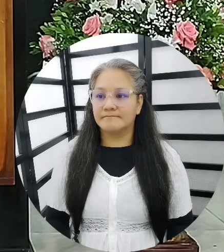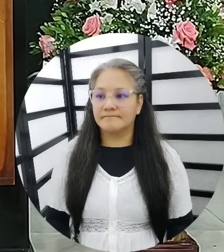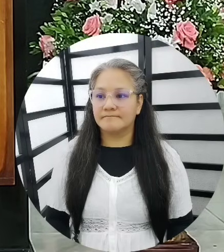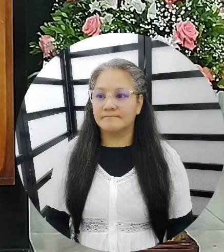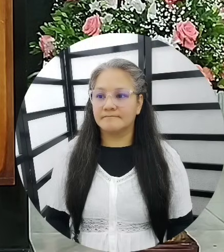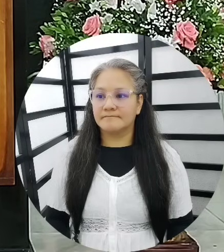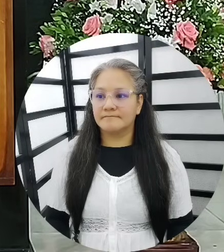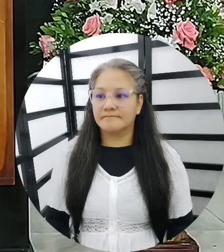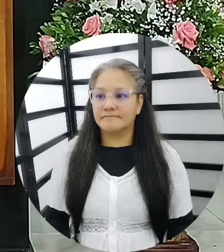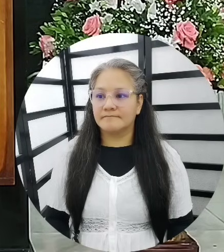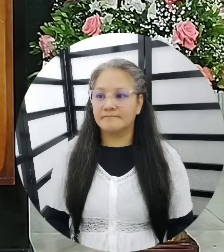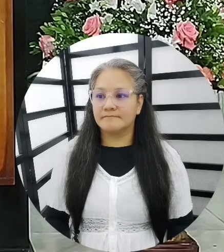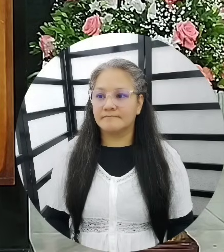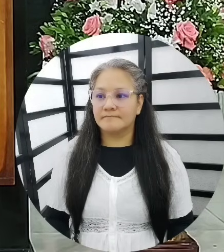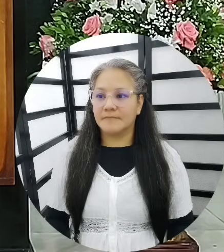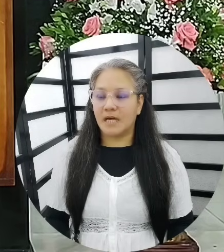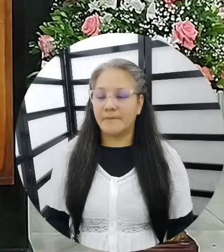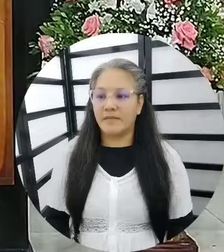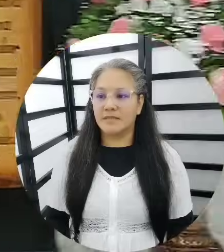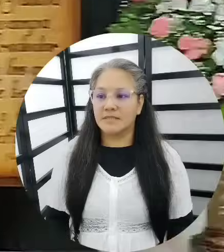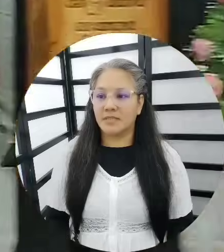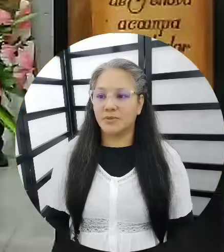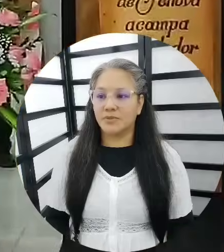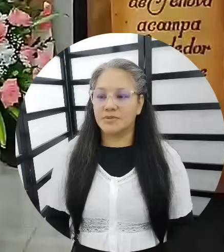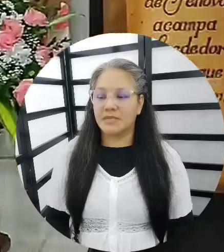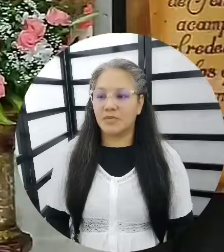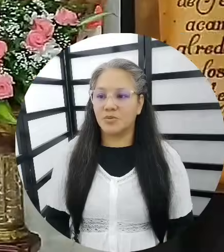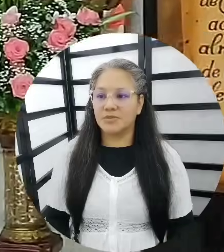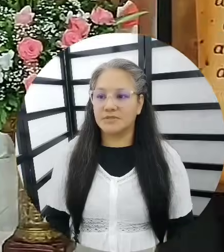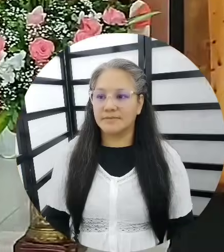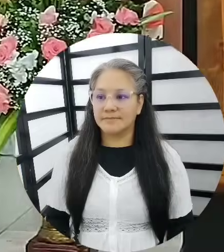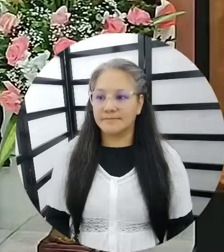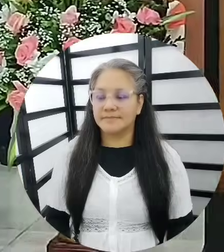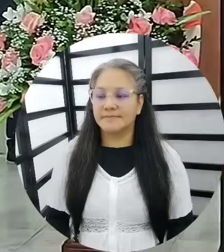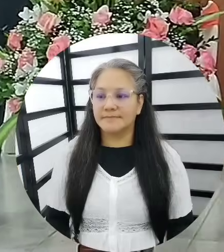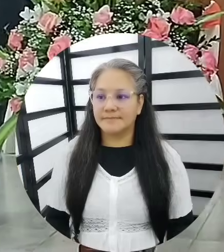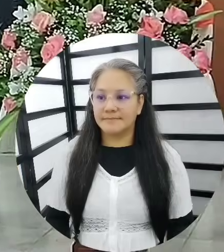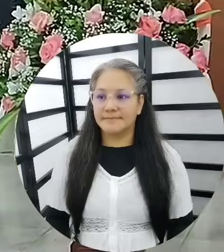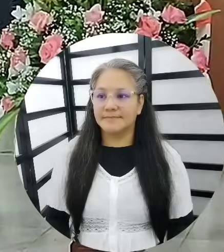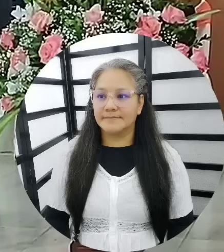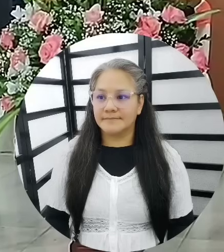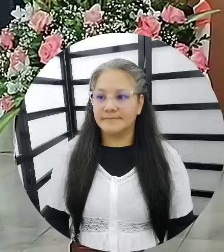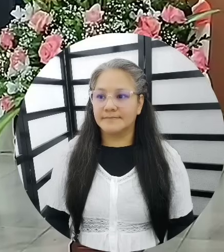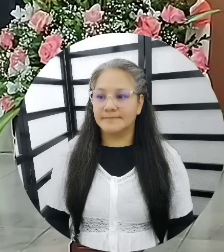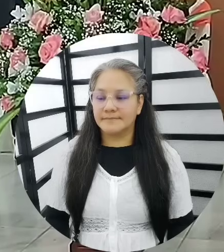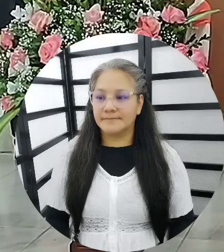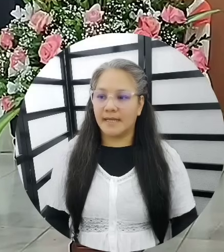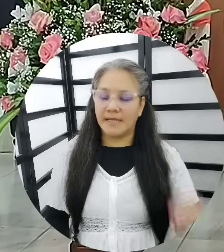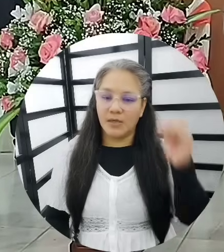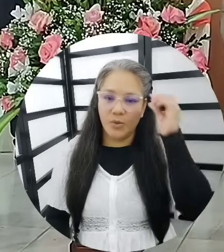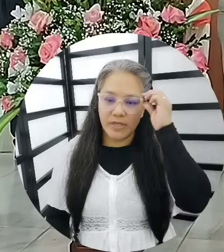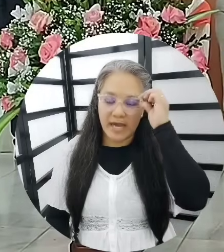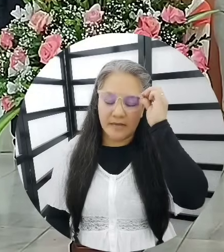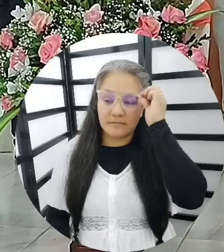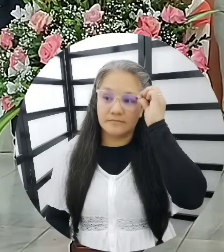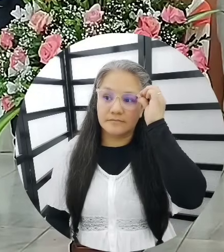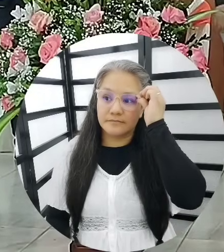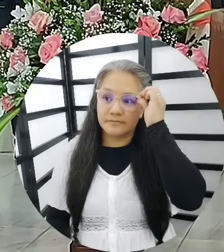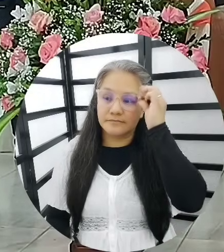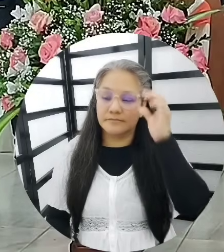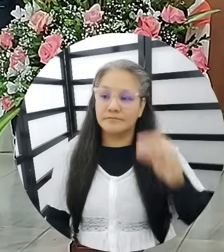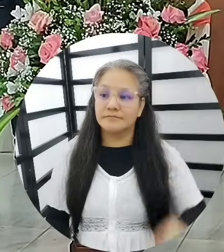líderes? ¿Con qué estamos alimentando a nuestros líderes? ¿Cómo estamos alimentando a los